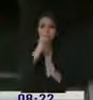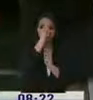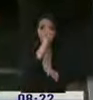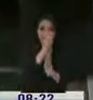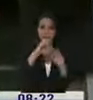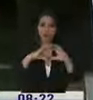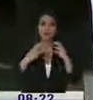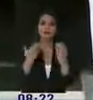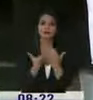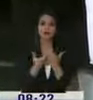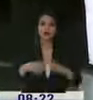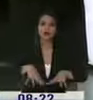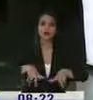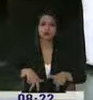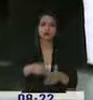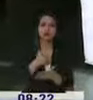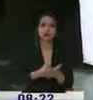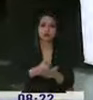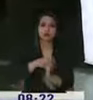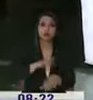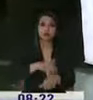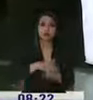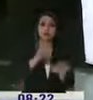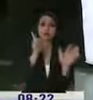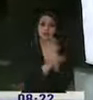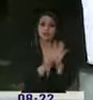Comisión Anticorrupción por las denuncias de